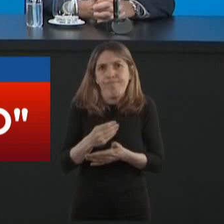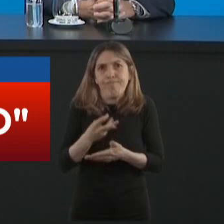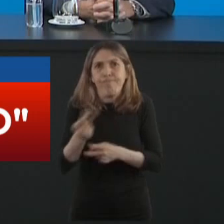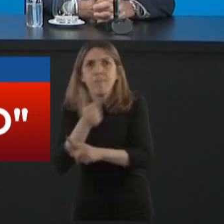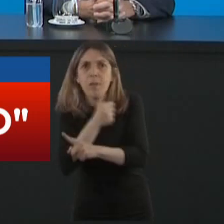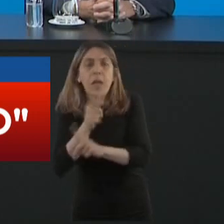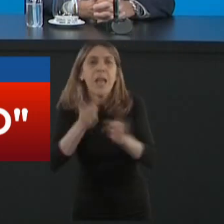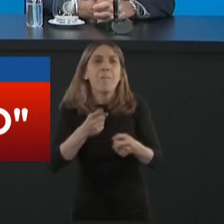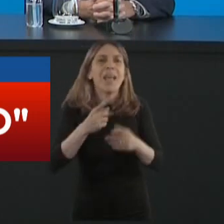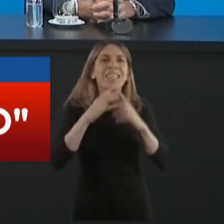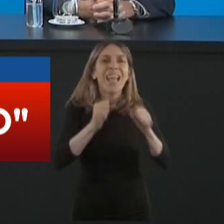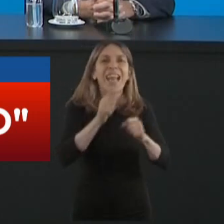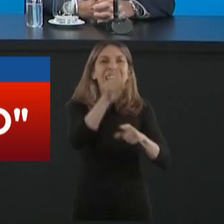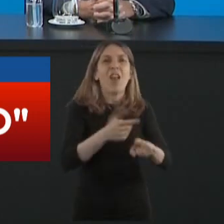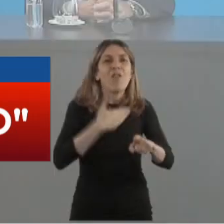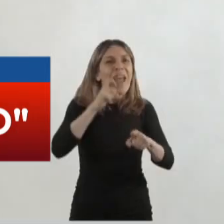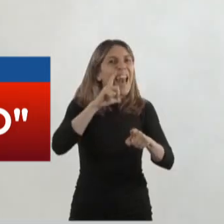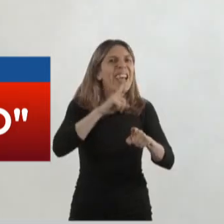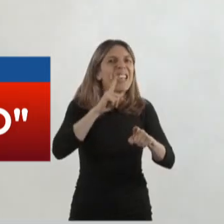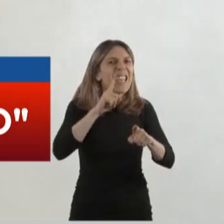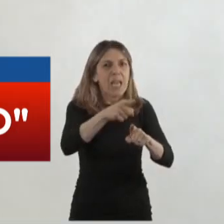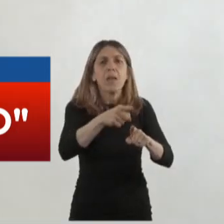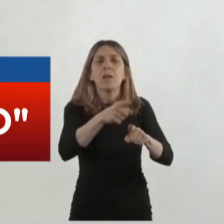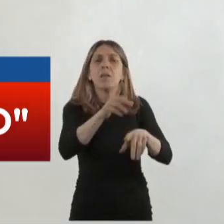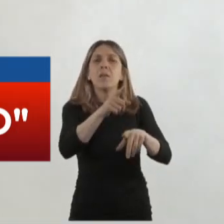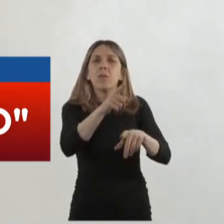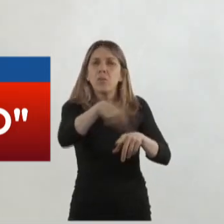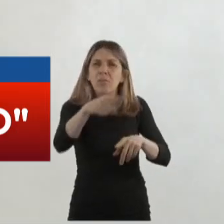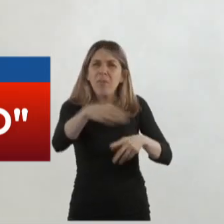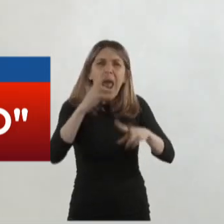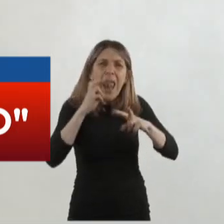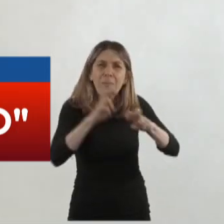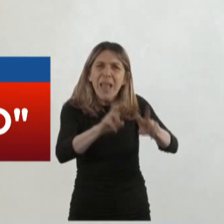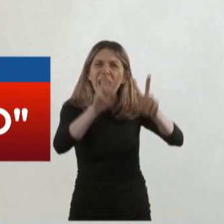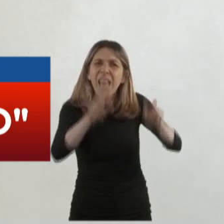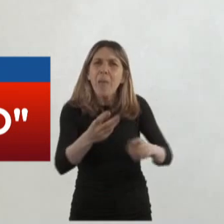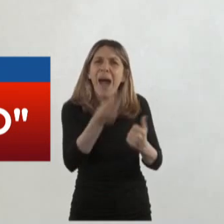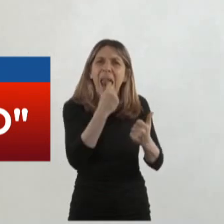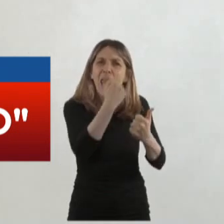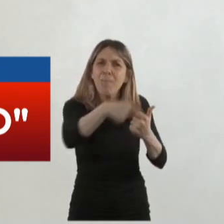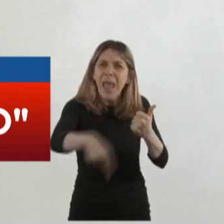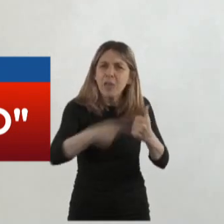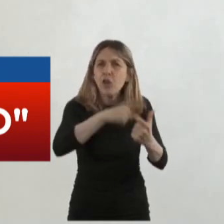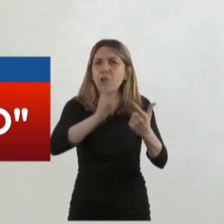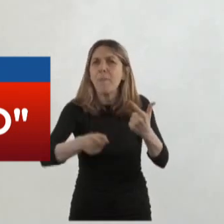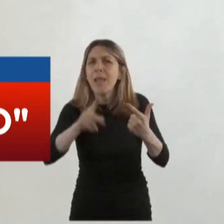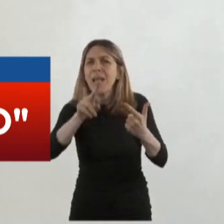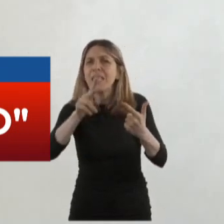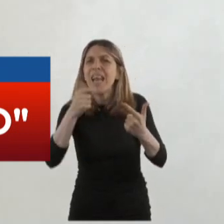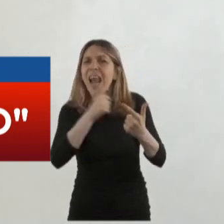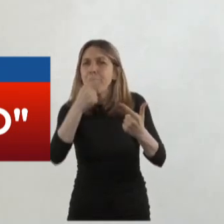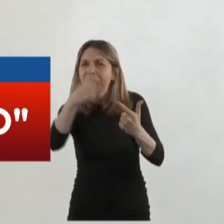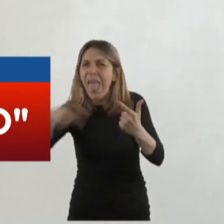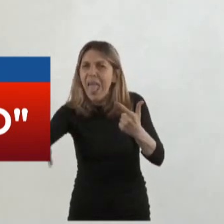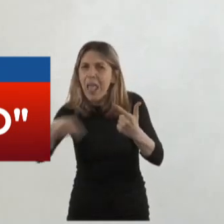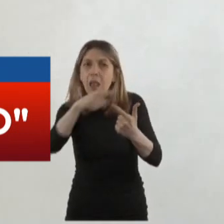secretario Feletti, consultarlo acerca de este estudio que van a hacer tanto con los alimentos como con el tema de los medicamentos,